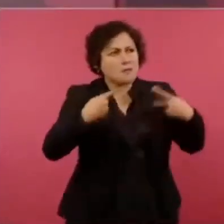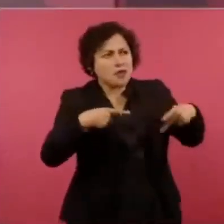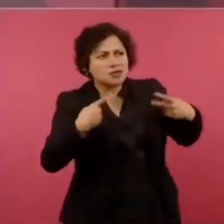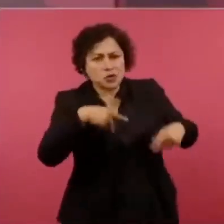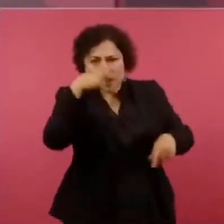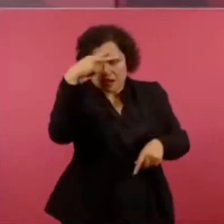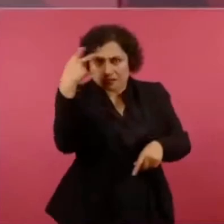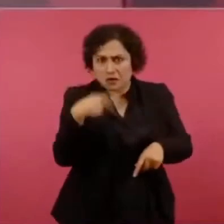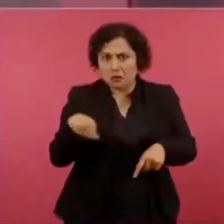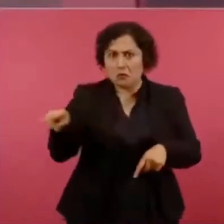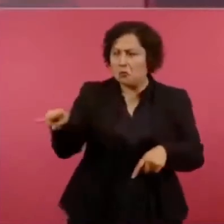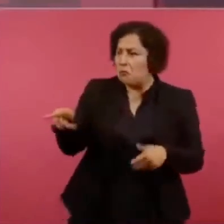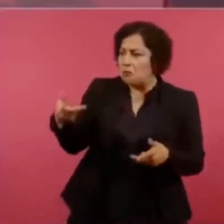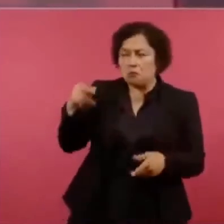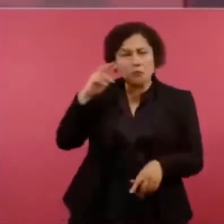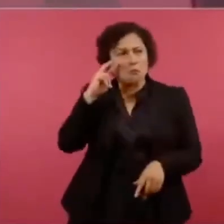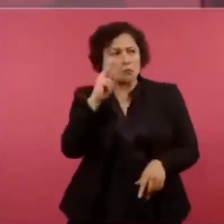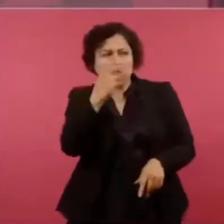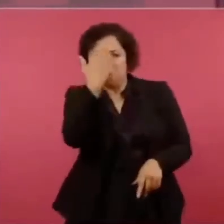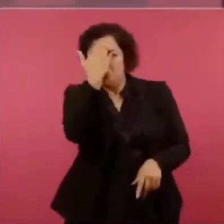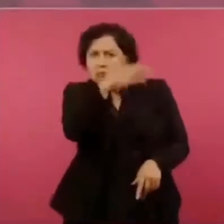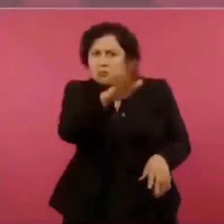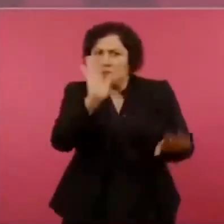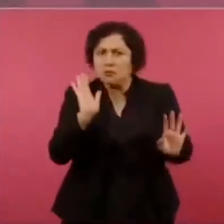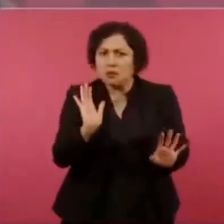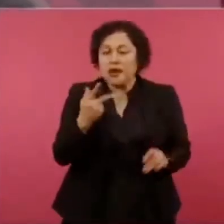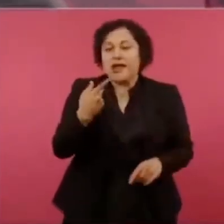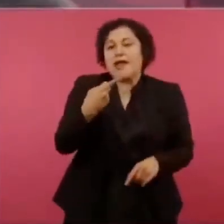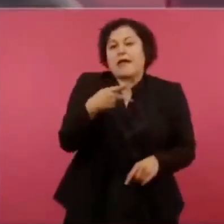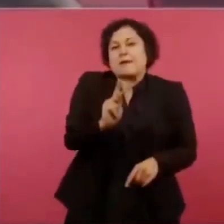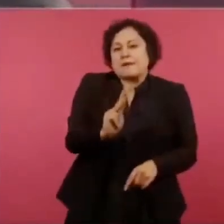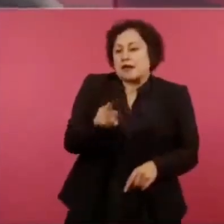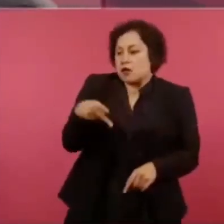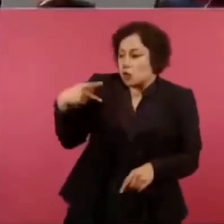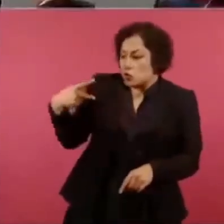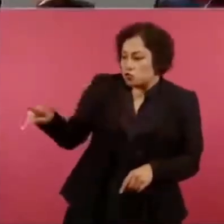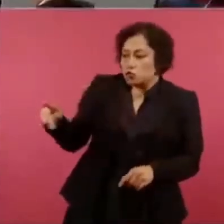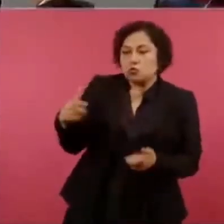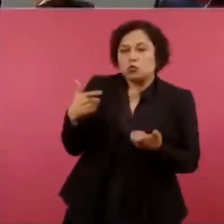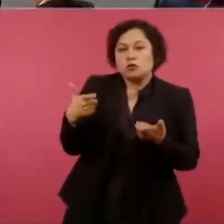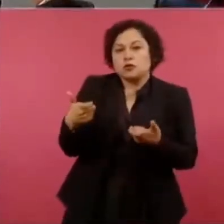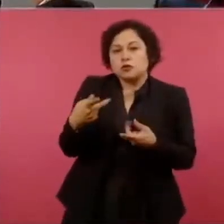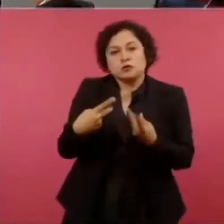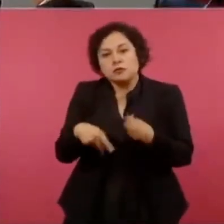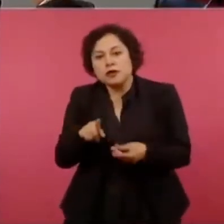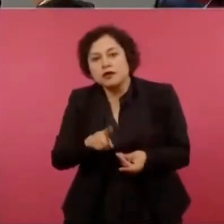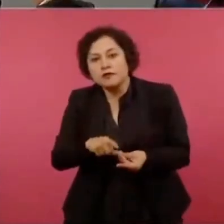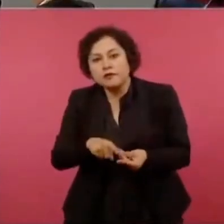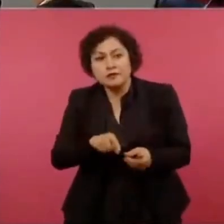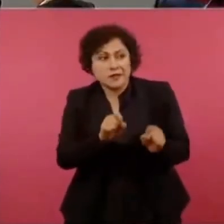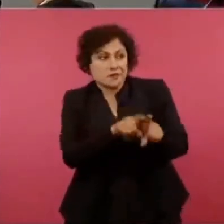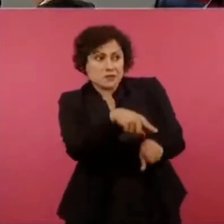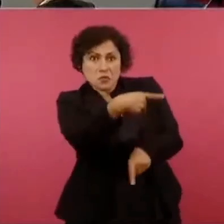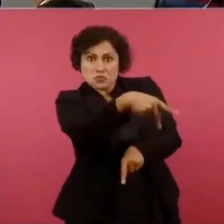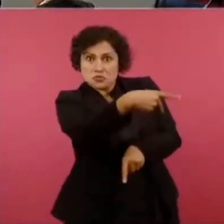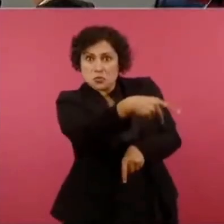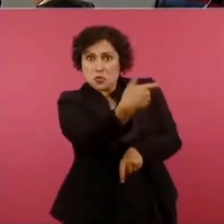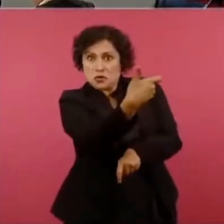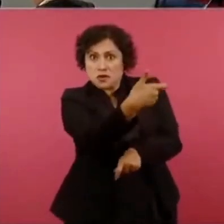resulta que es el pueblo el que les paga, que es el pueblo el que los mantiene.